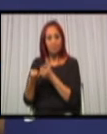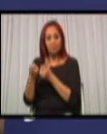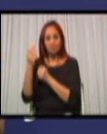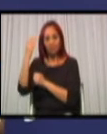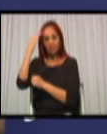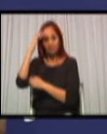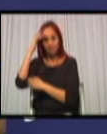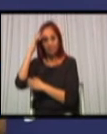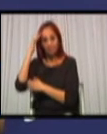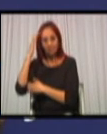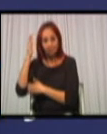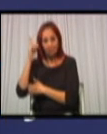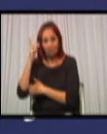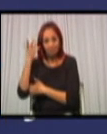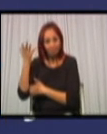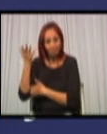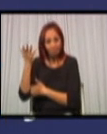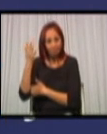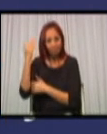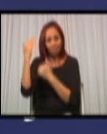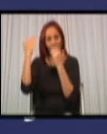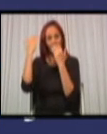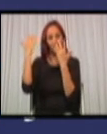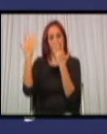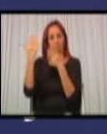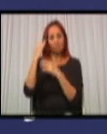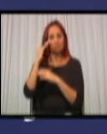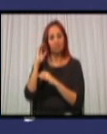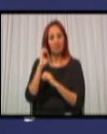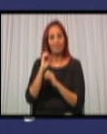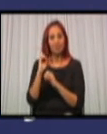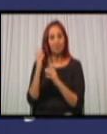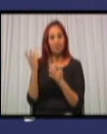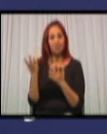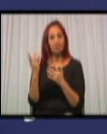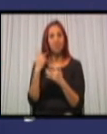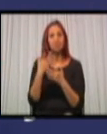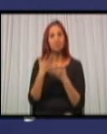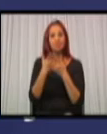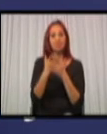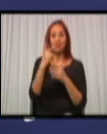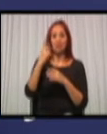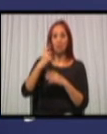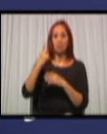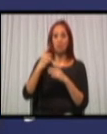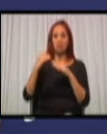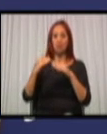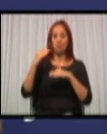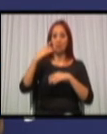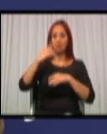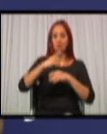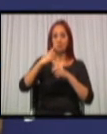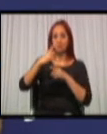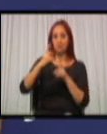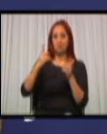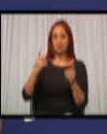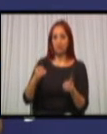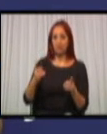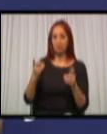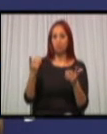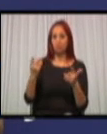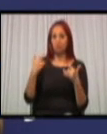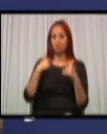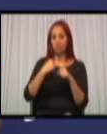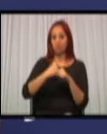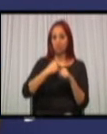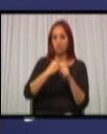sabe dónde está, no sabe dar órdenes, las directrices de los departamentos. Los